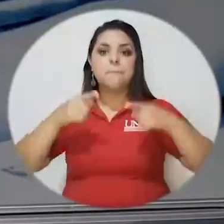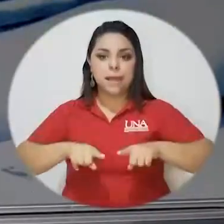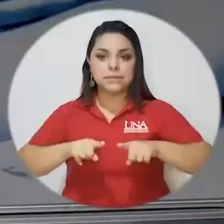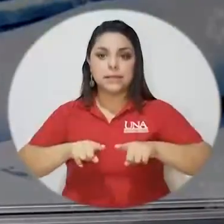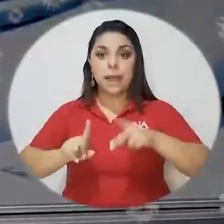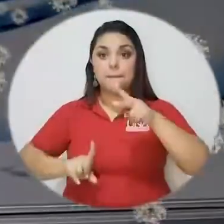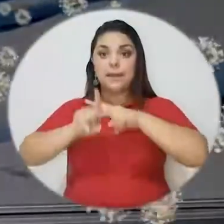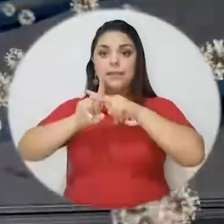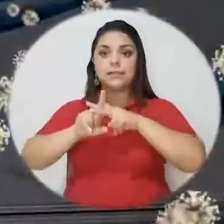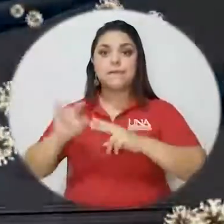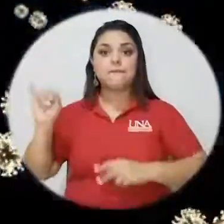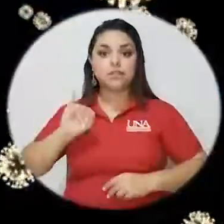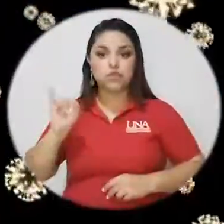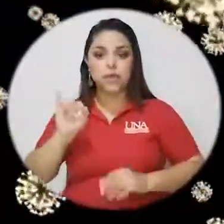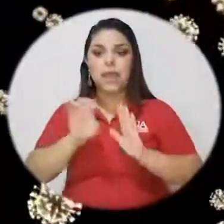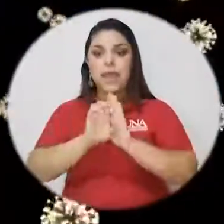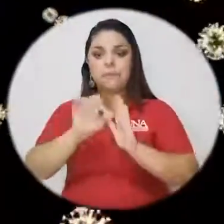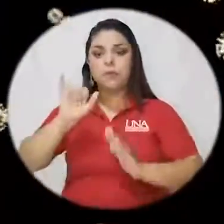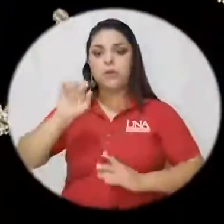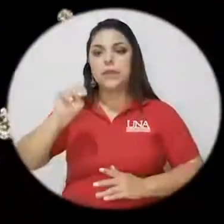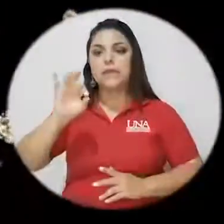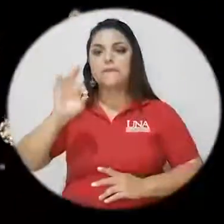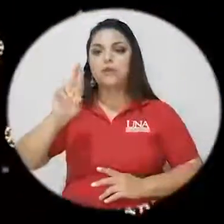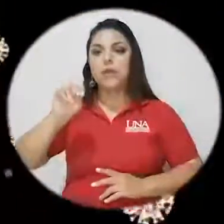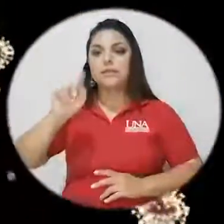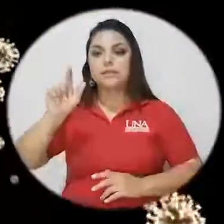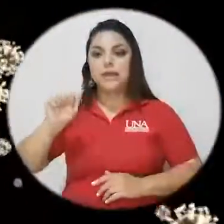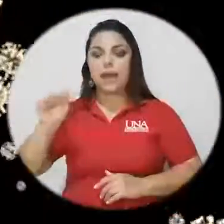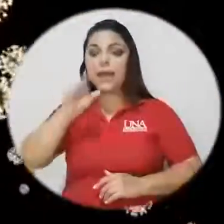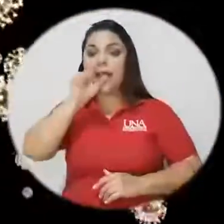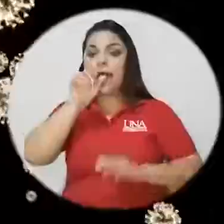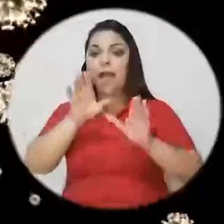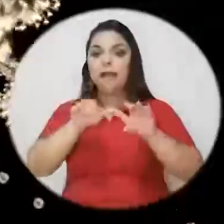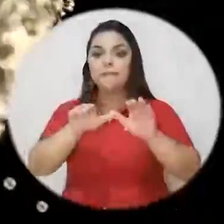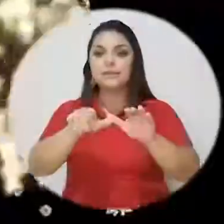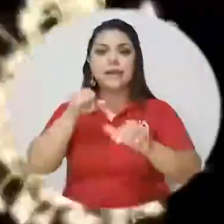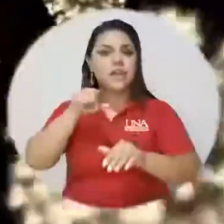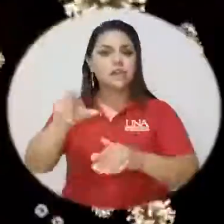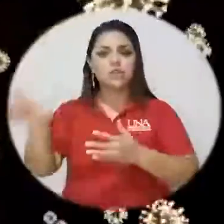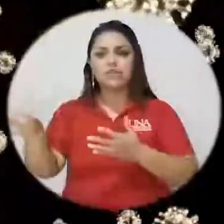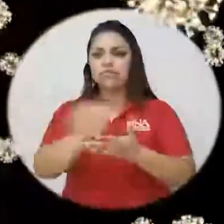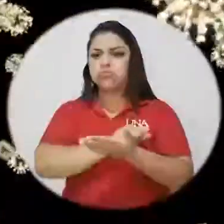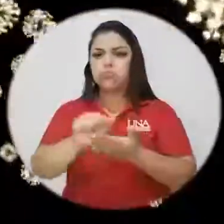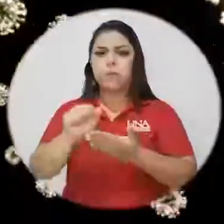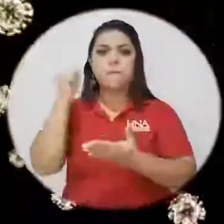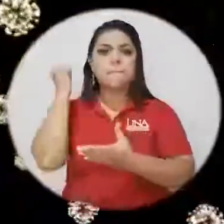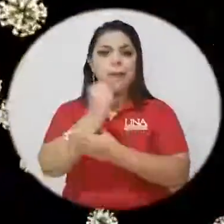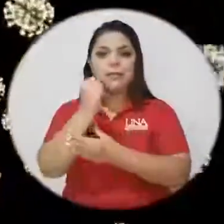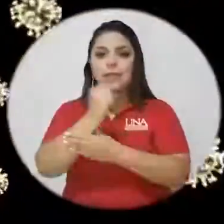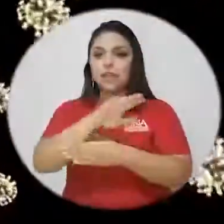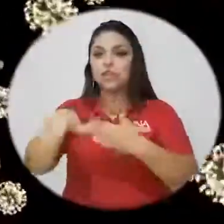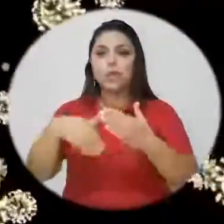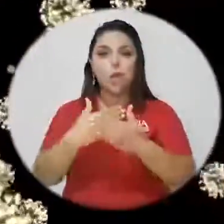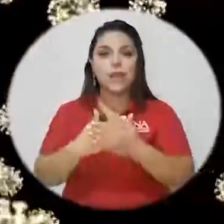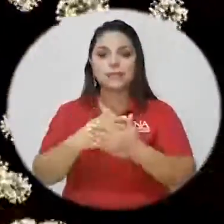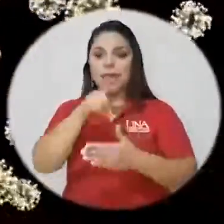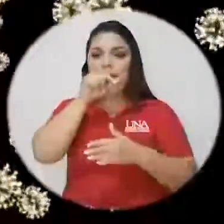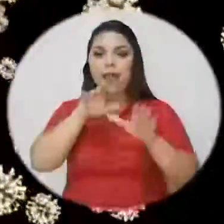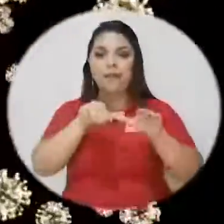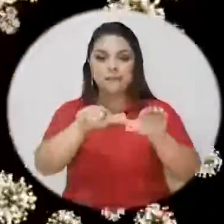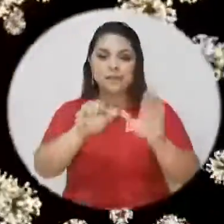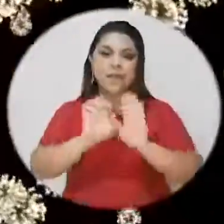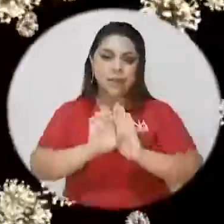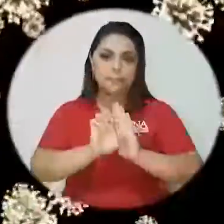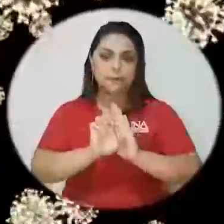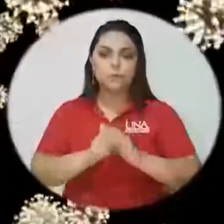un agente infeccioso, como por ejemplo influenza, en aves es devastador, o sea, mata el 100% de las aves, las influencias de alta patogenicidad,